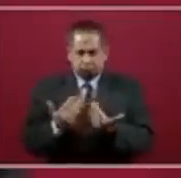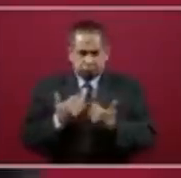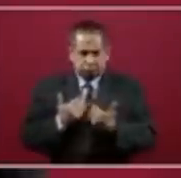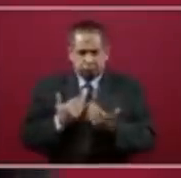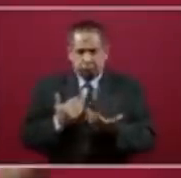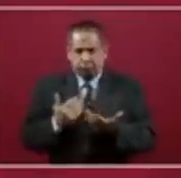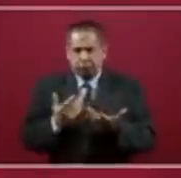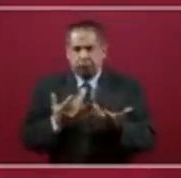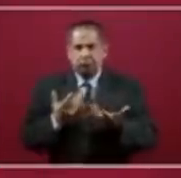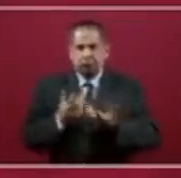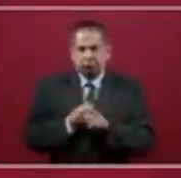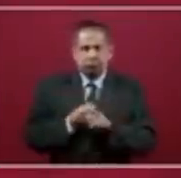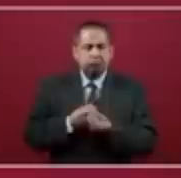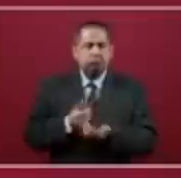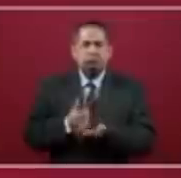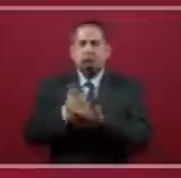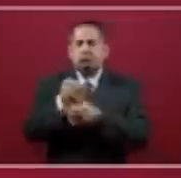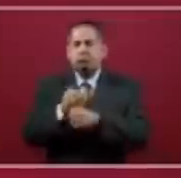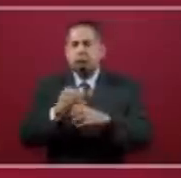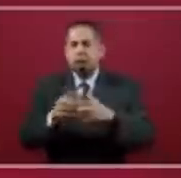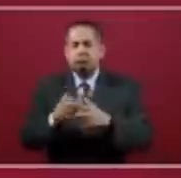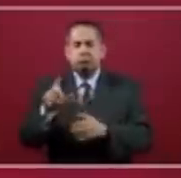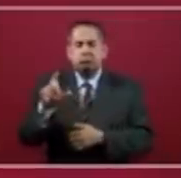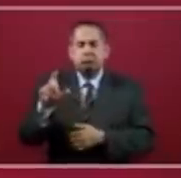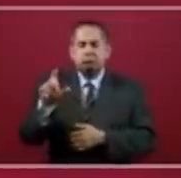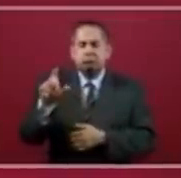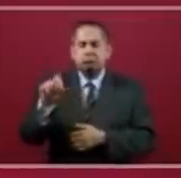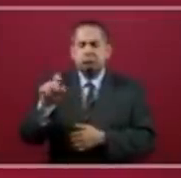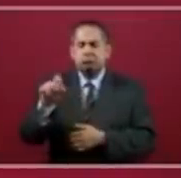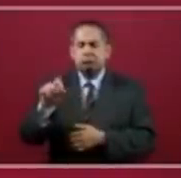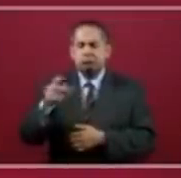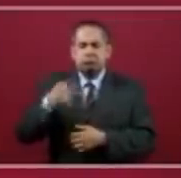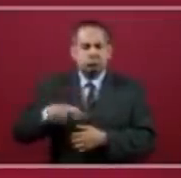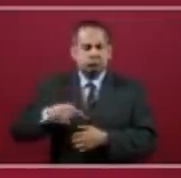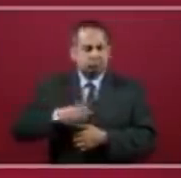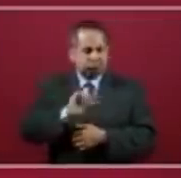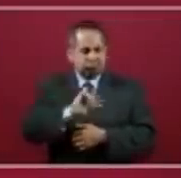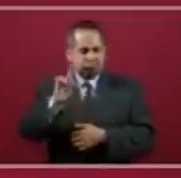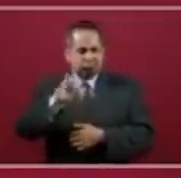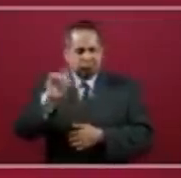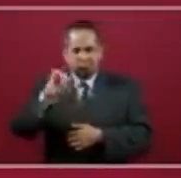íbamos a tener una ayudantía de 20 profesionales,